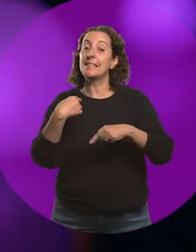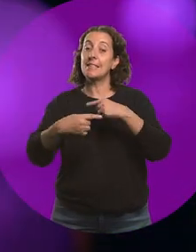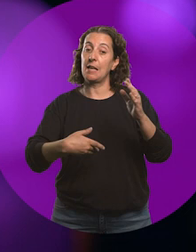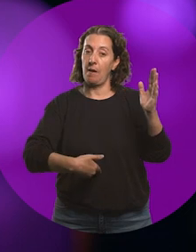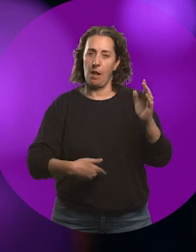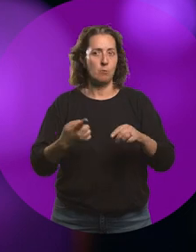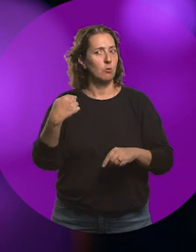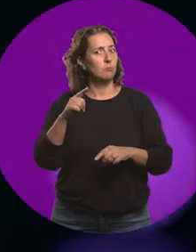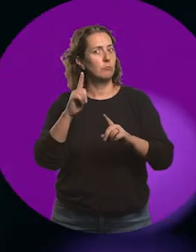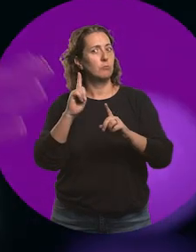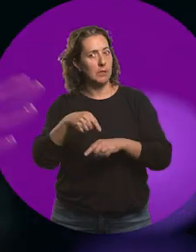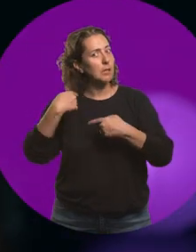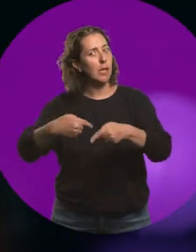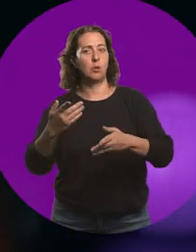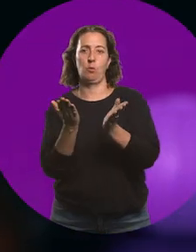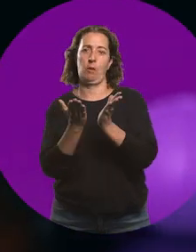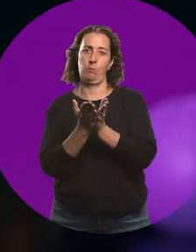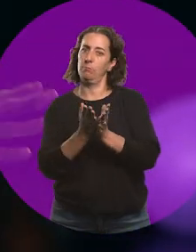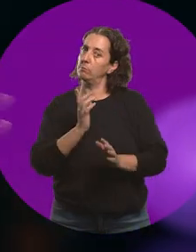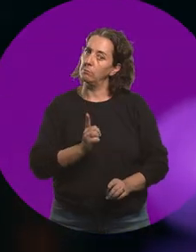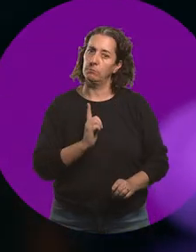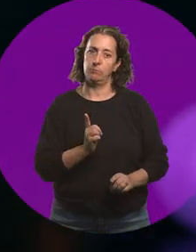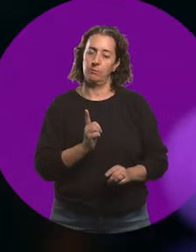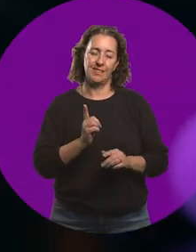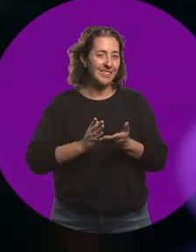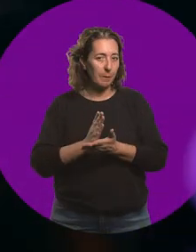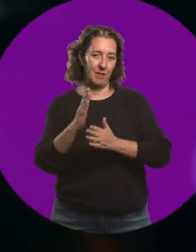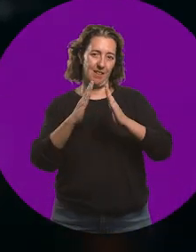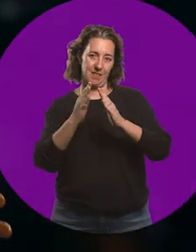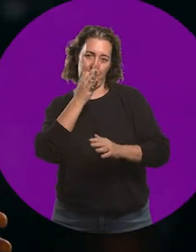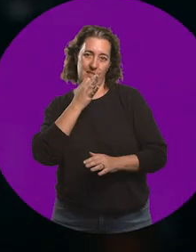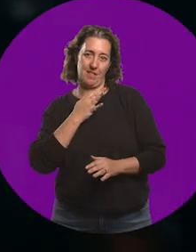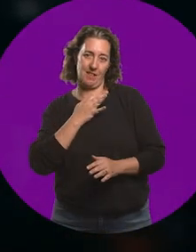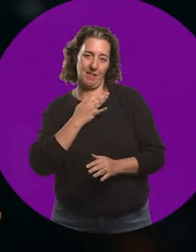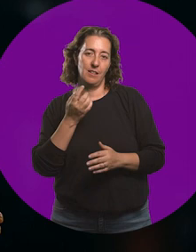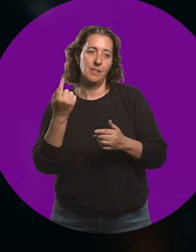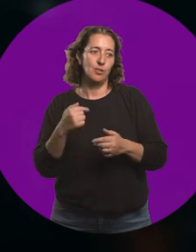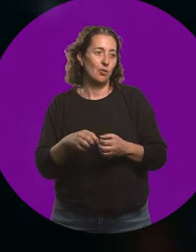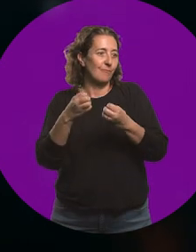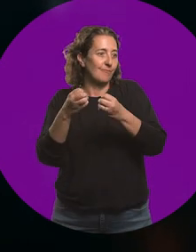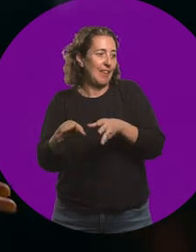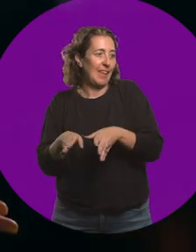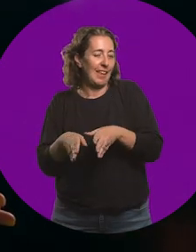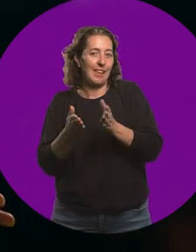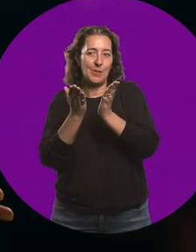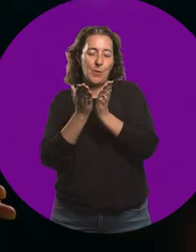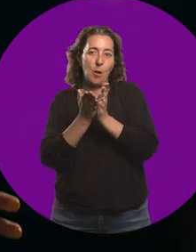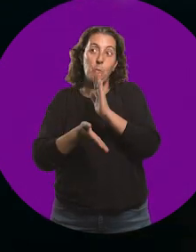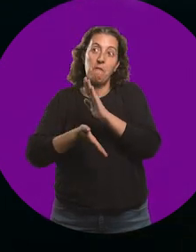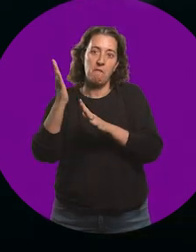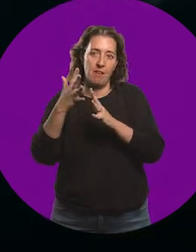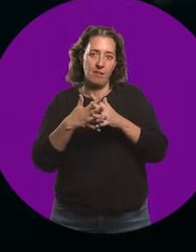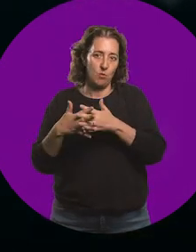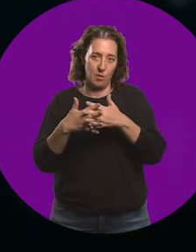Bailá, pero estudiá. Bailá, pero estudiá. Era siempre. Y en realidad dejé de estudiar cuando me fui a Estados Unidos porque